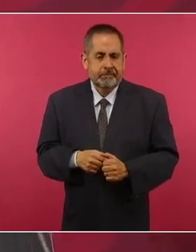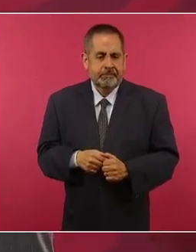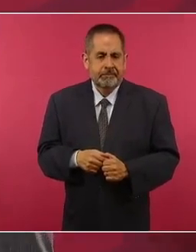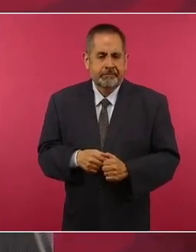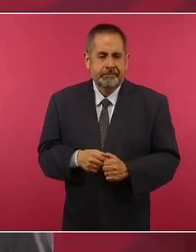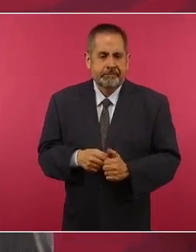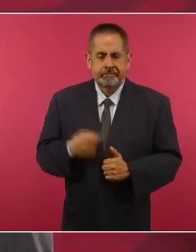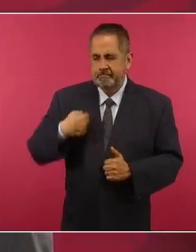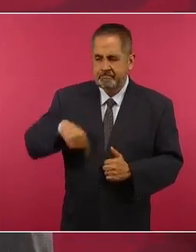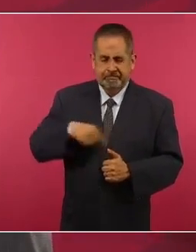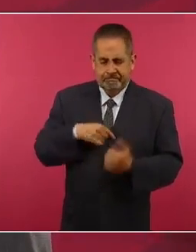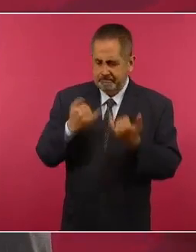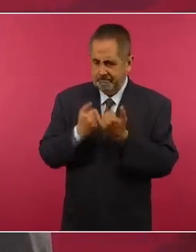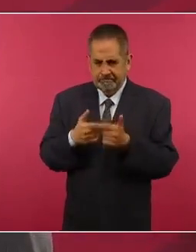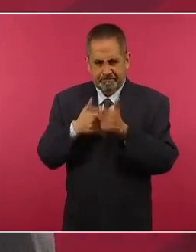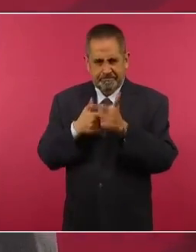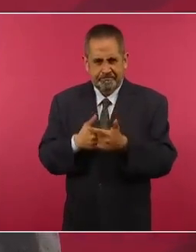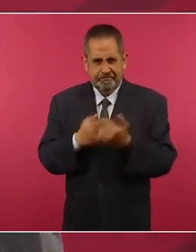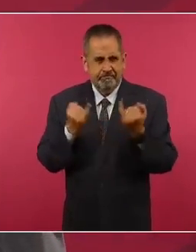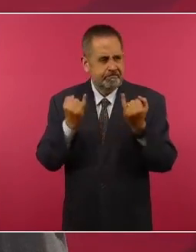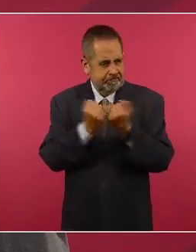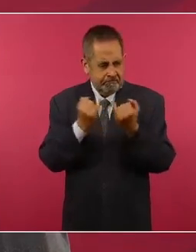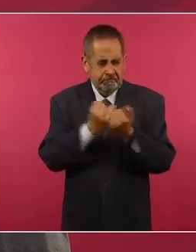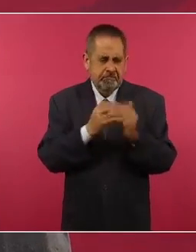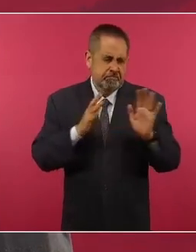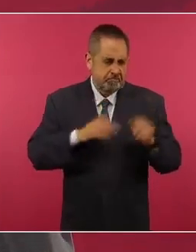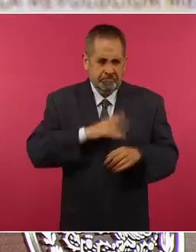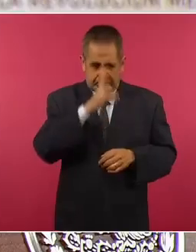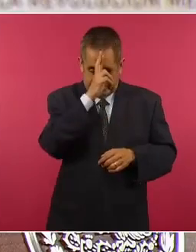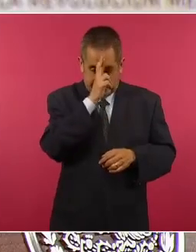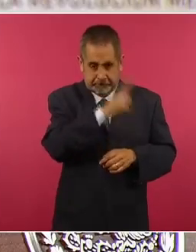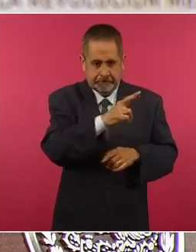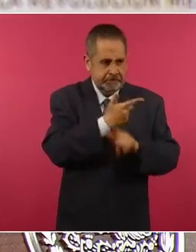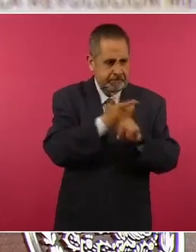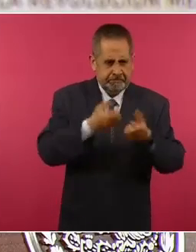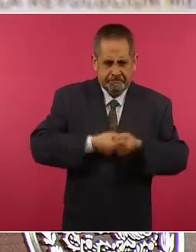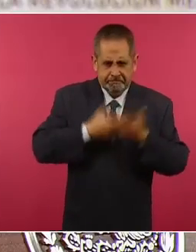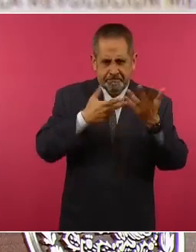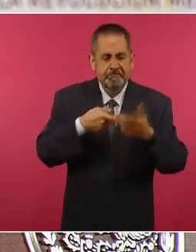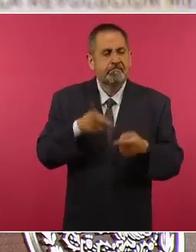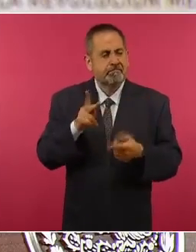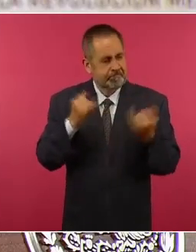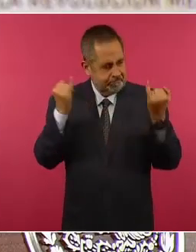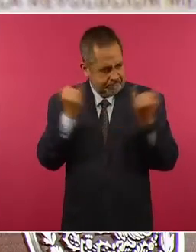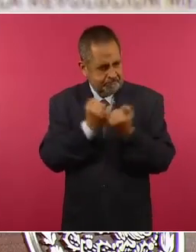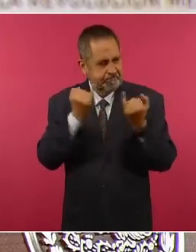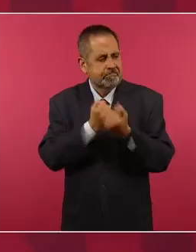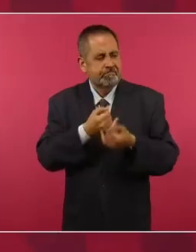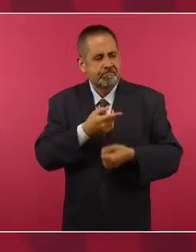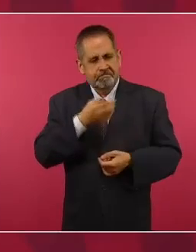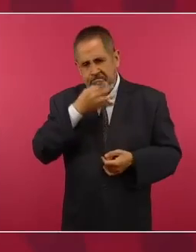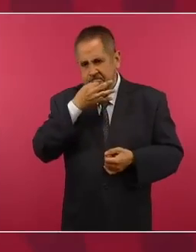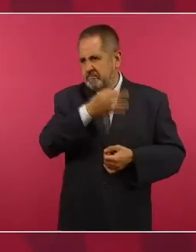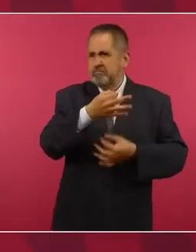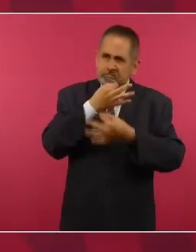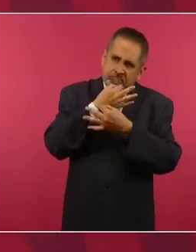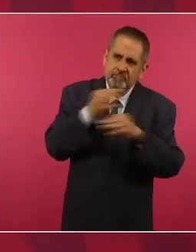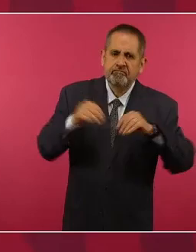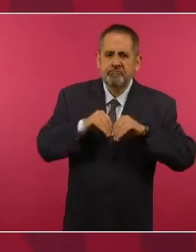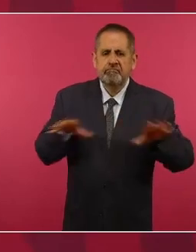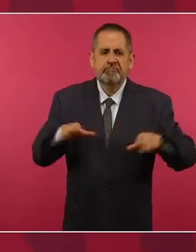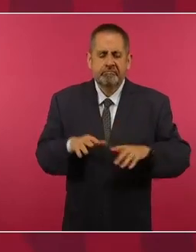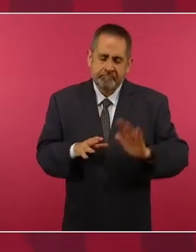vamos a hacer nosotros, respetando la libertad de expresión,